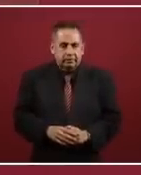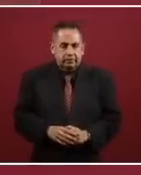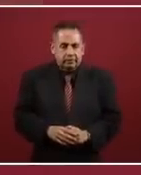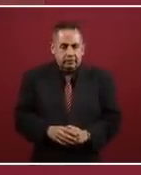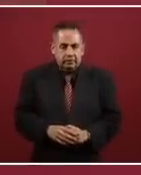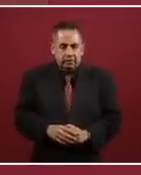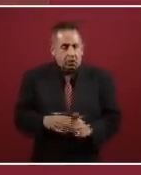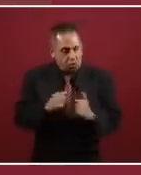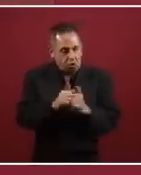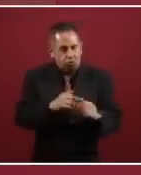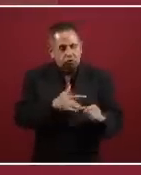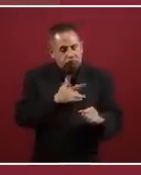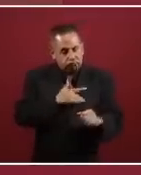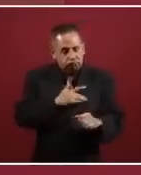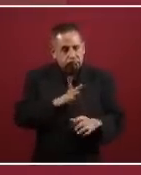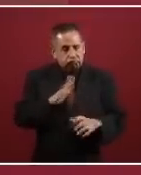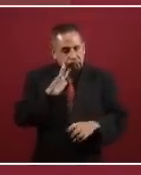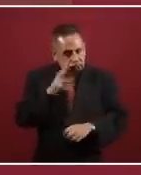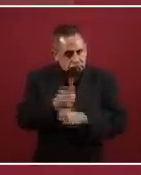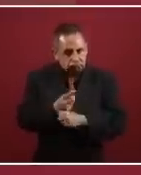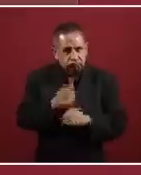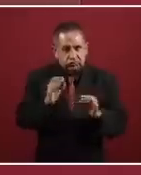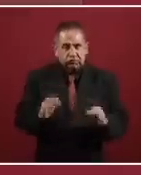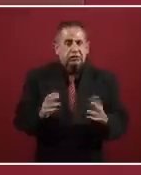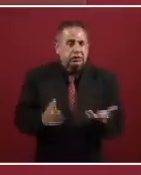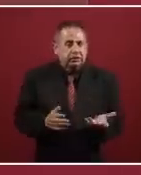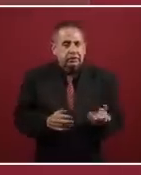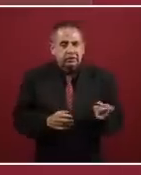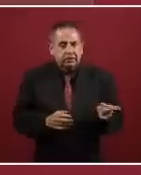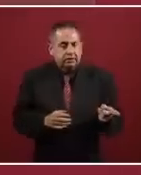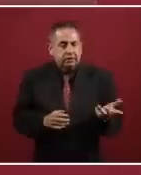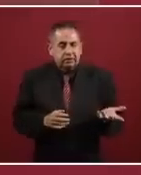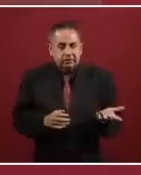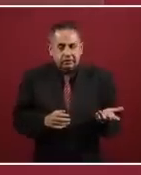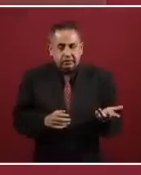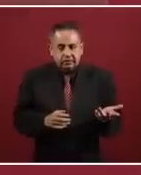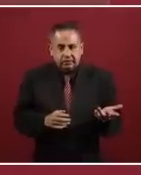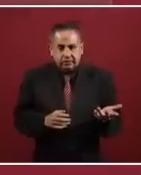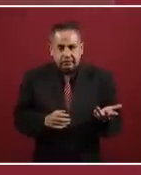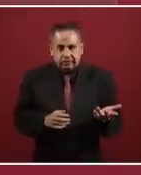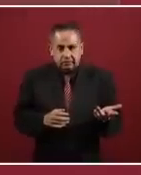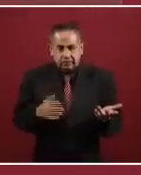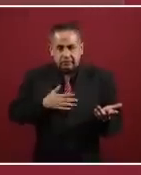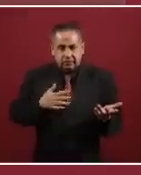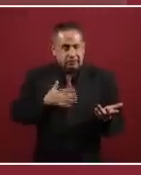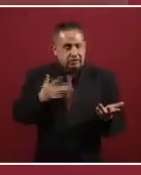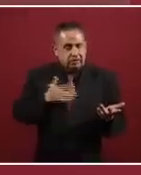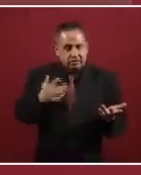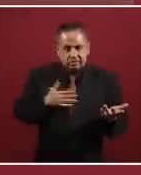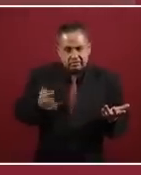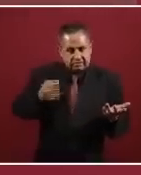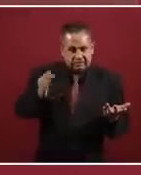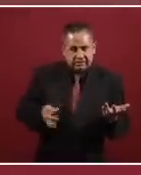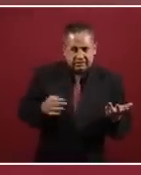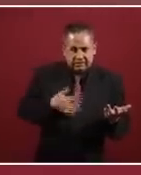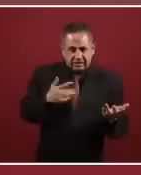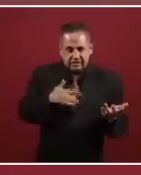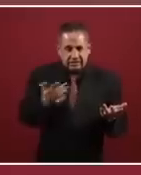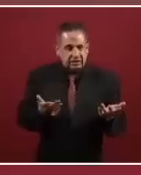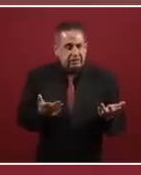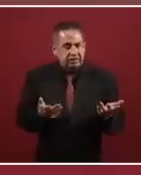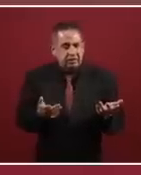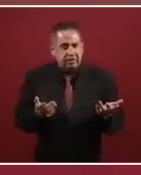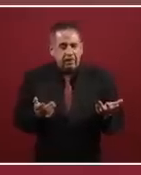De buena voluntad, porque yo acepto el que